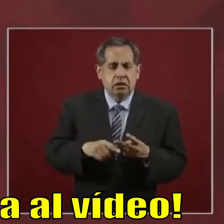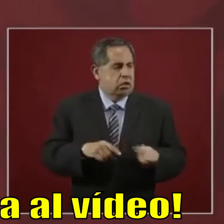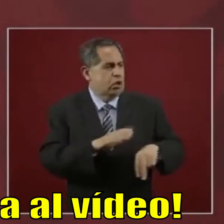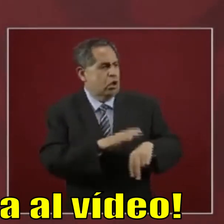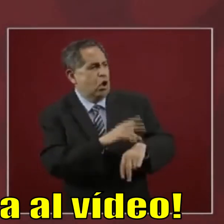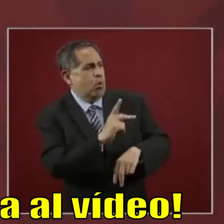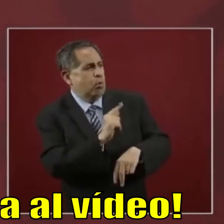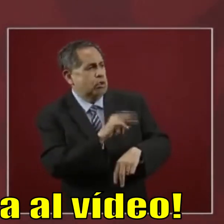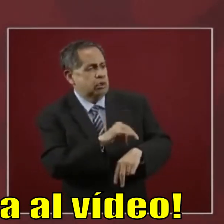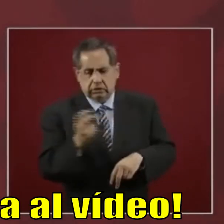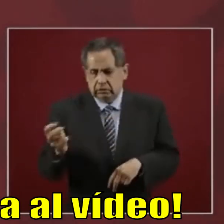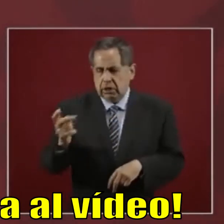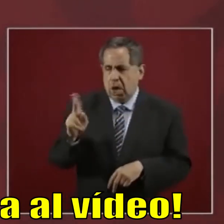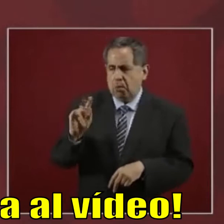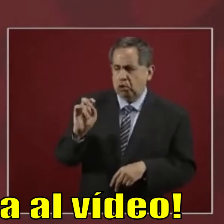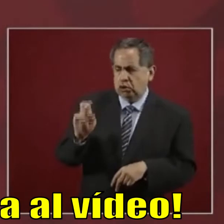Putin,